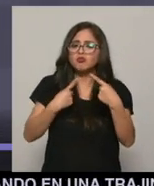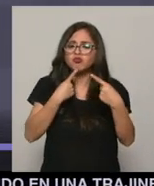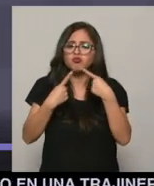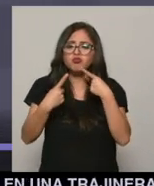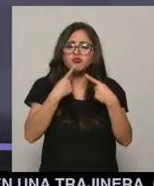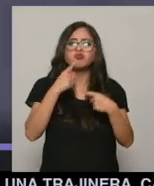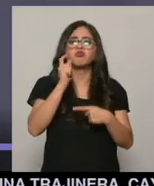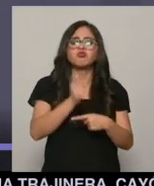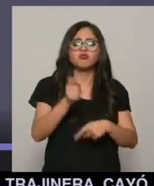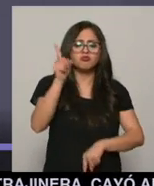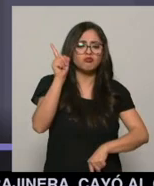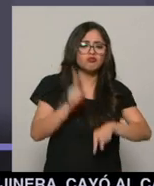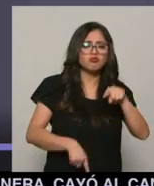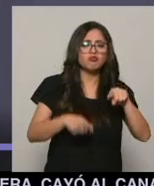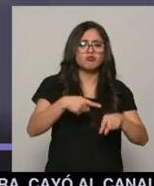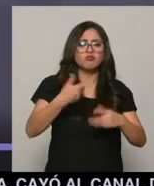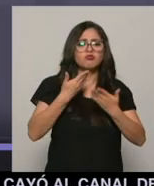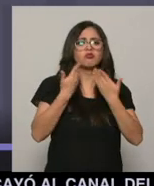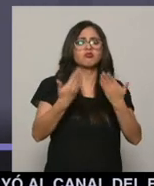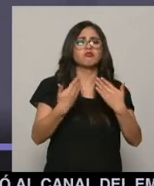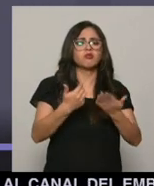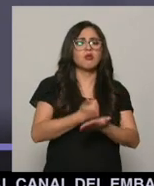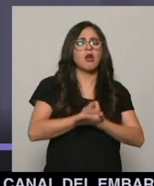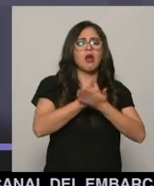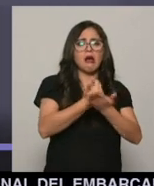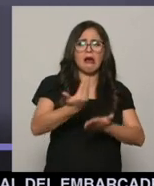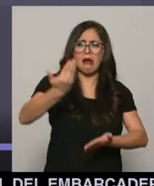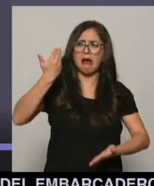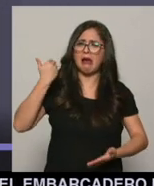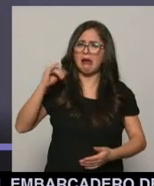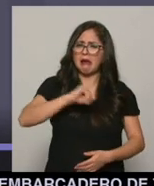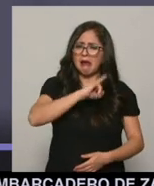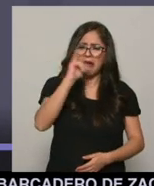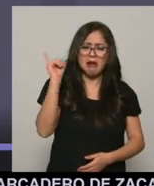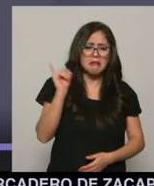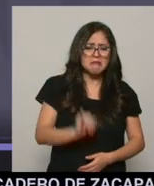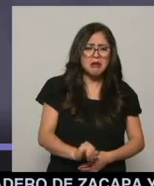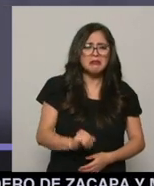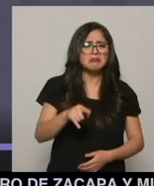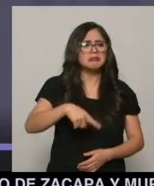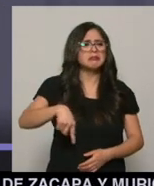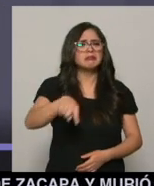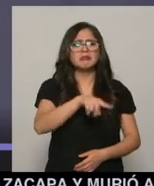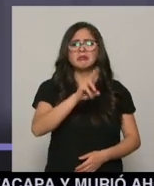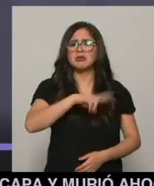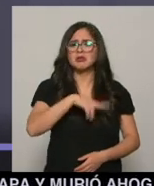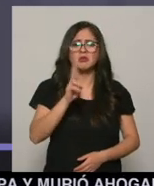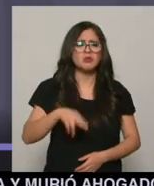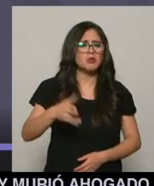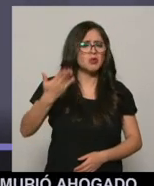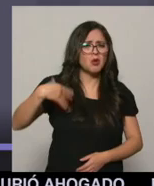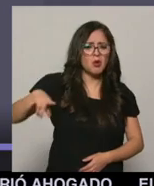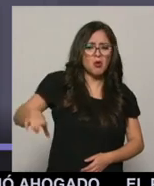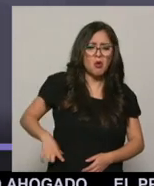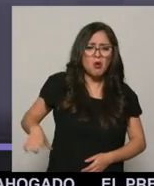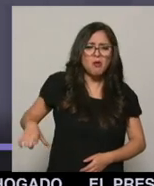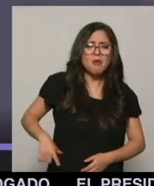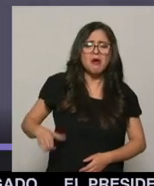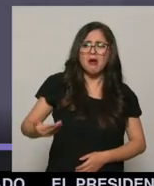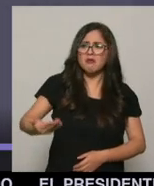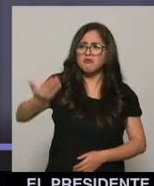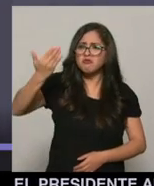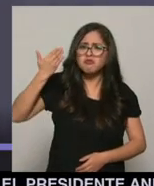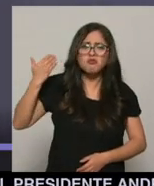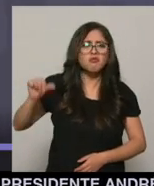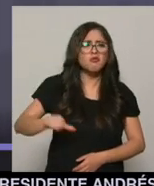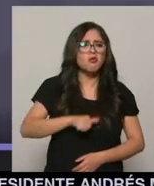eliminar privilegios que jamás se habían dado. No se dieron nunca con ningún gobierno anterior, con ninguna